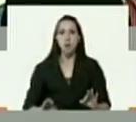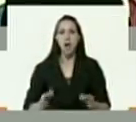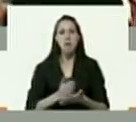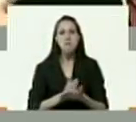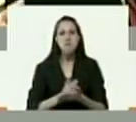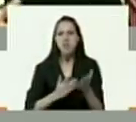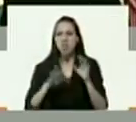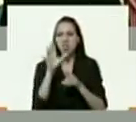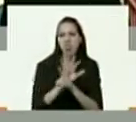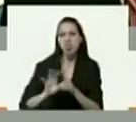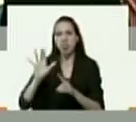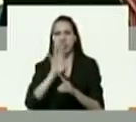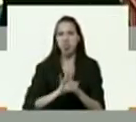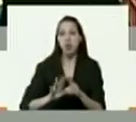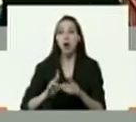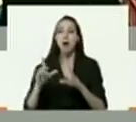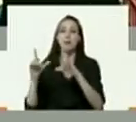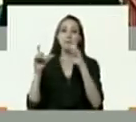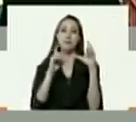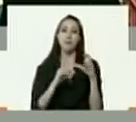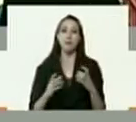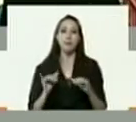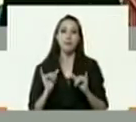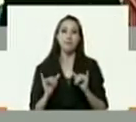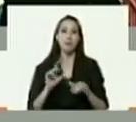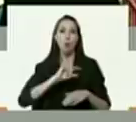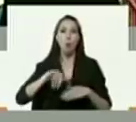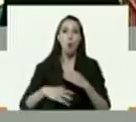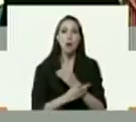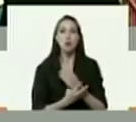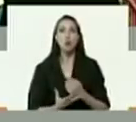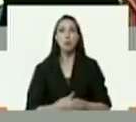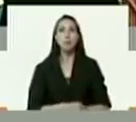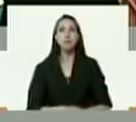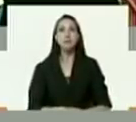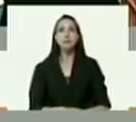las redes sociales, se tomaron fotos con él, ¿no? Entonces,